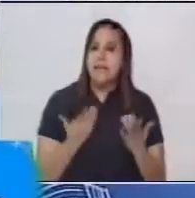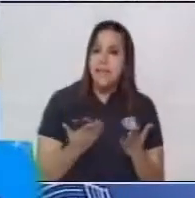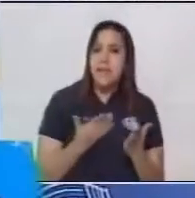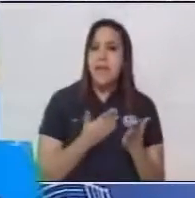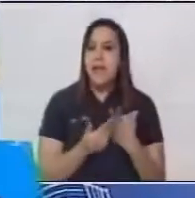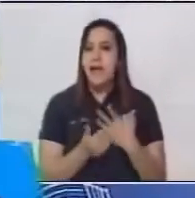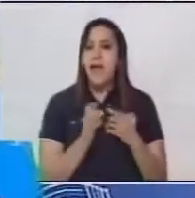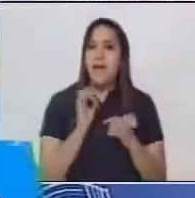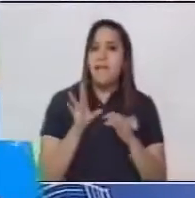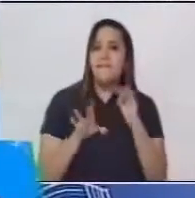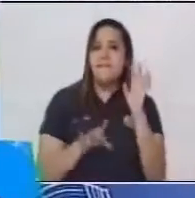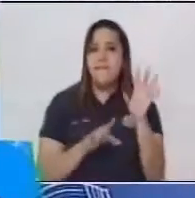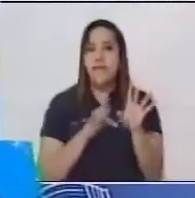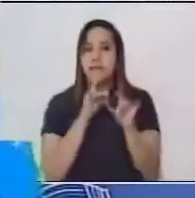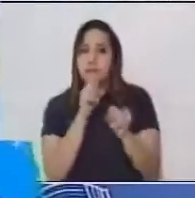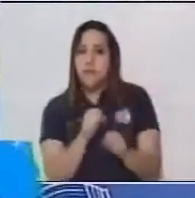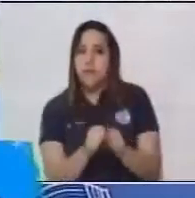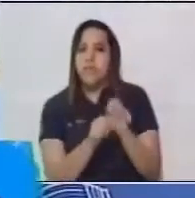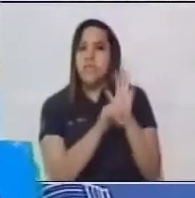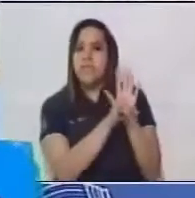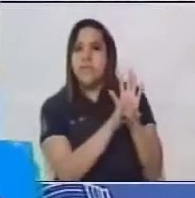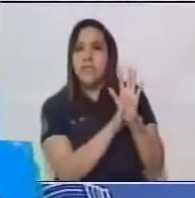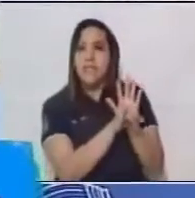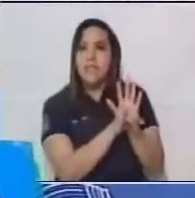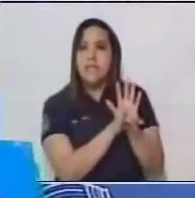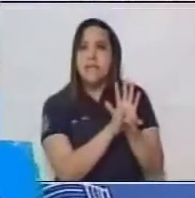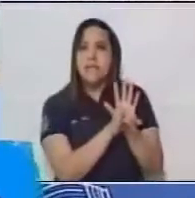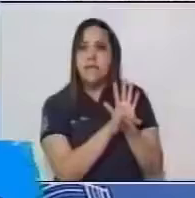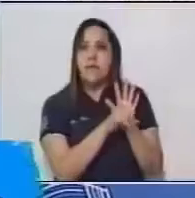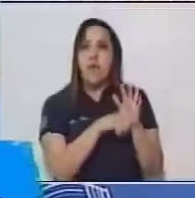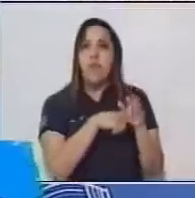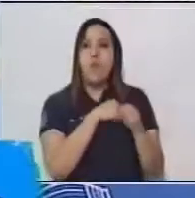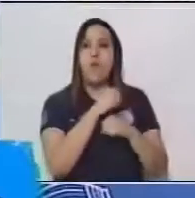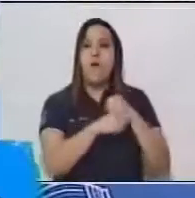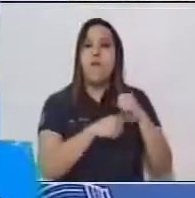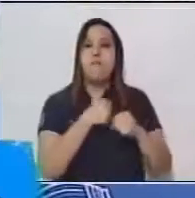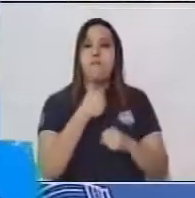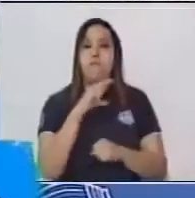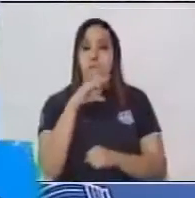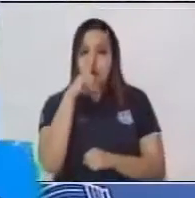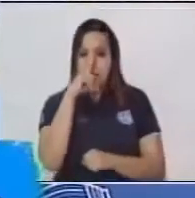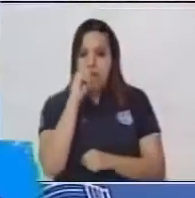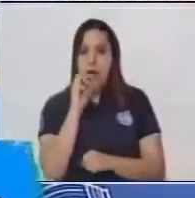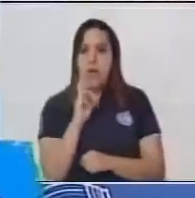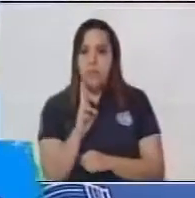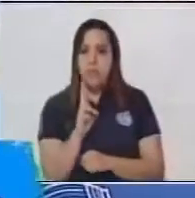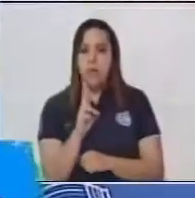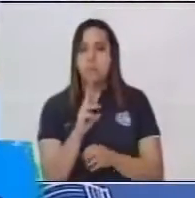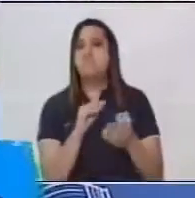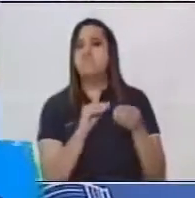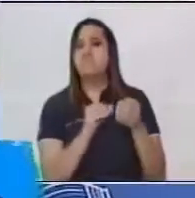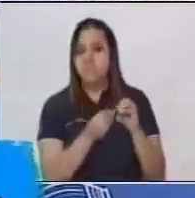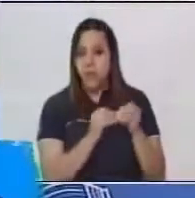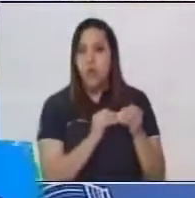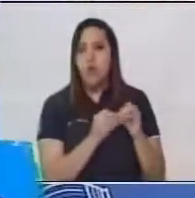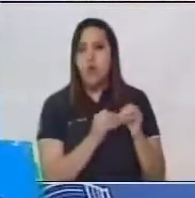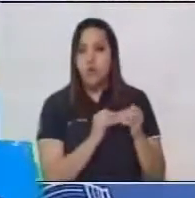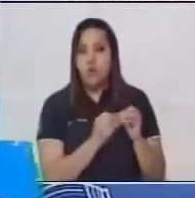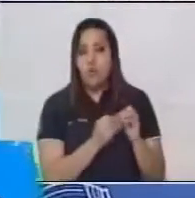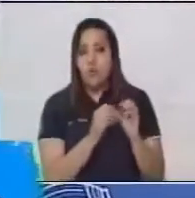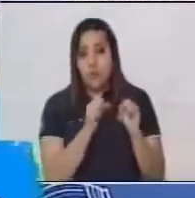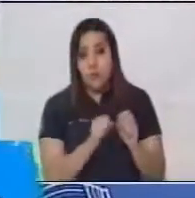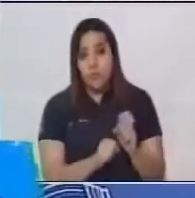vamos identificando un factor, ¿sí? Vamos identificando un factor ya sea